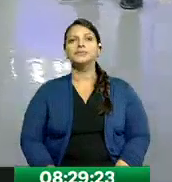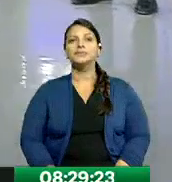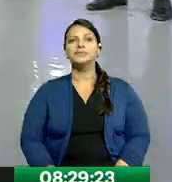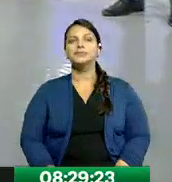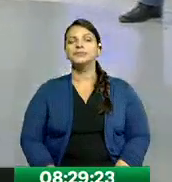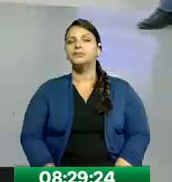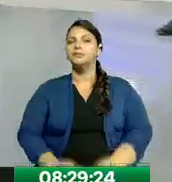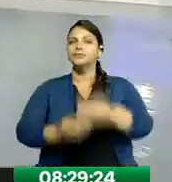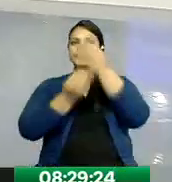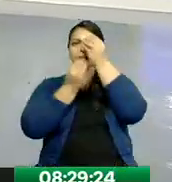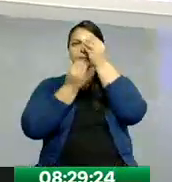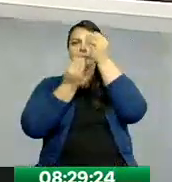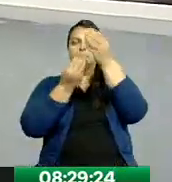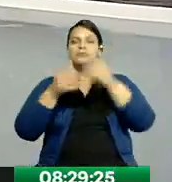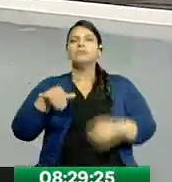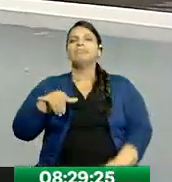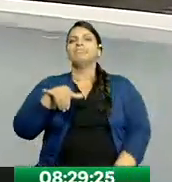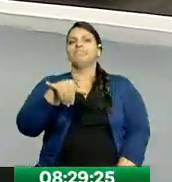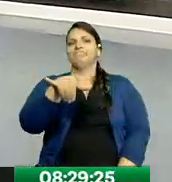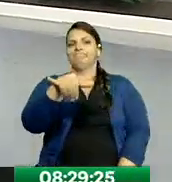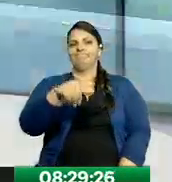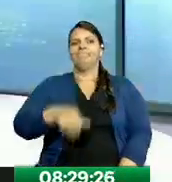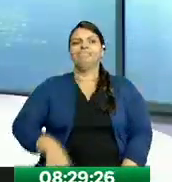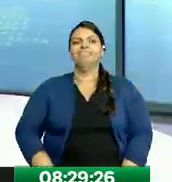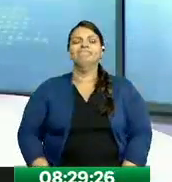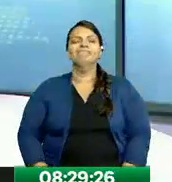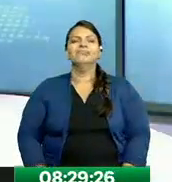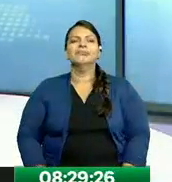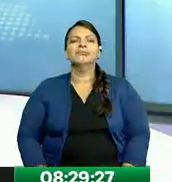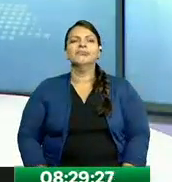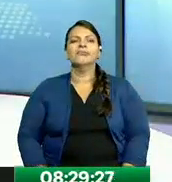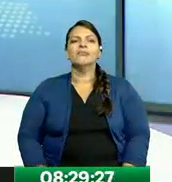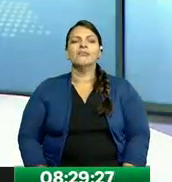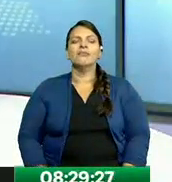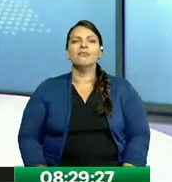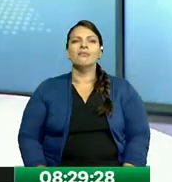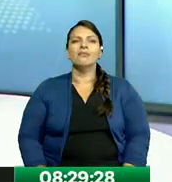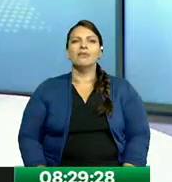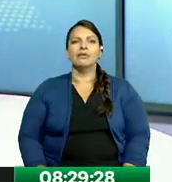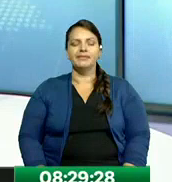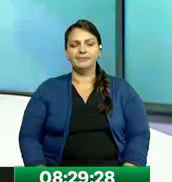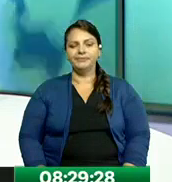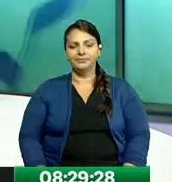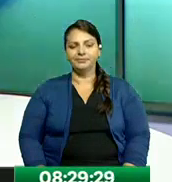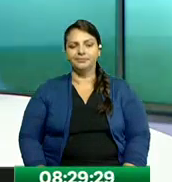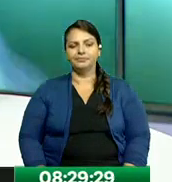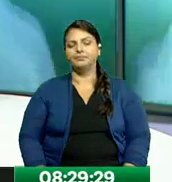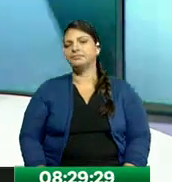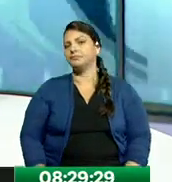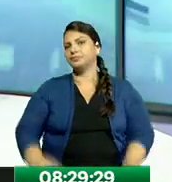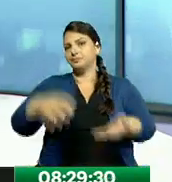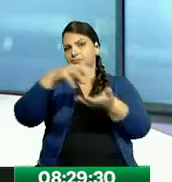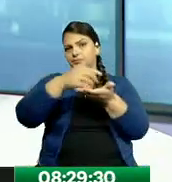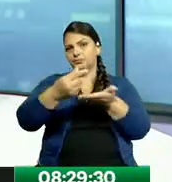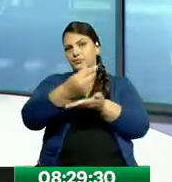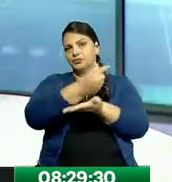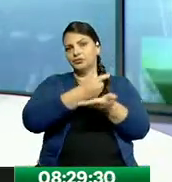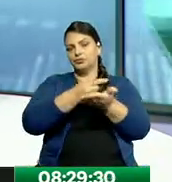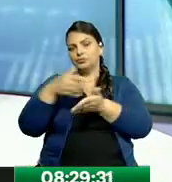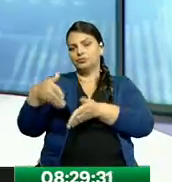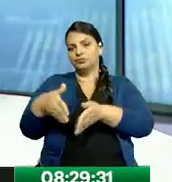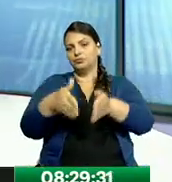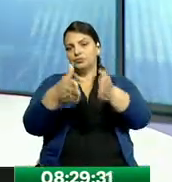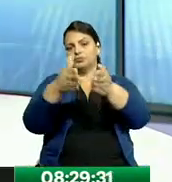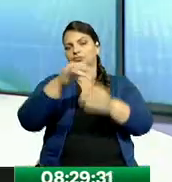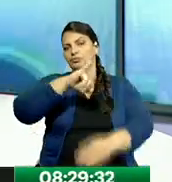Seguimos con la información para ustedes. Dos motociclistas murieron tras chocar en la vía Juján Simón Bolívar en la provincia del Guayas. Mientras tanto, en